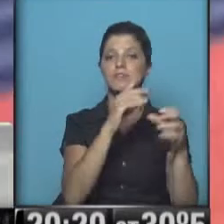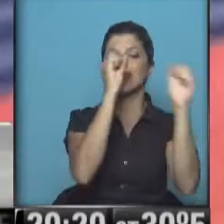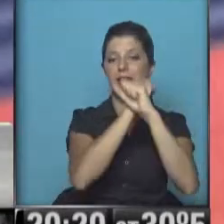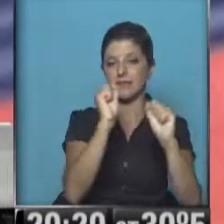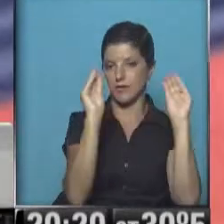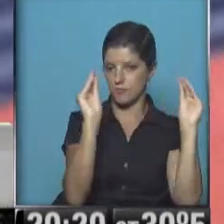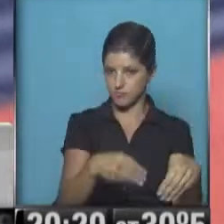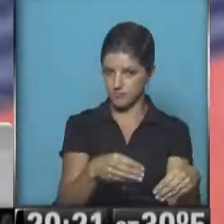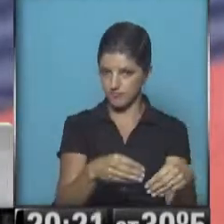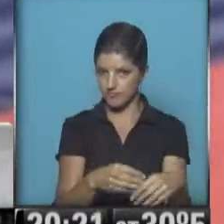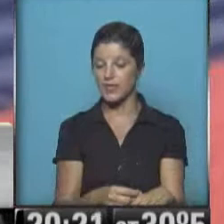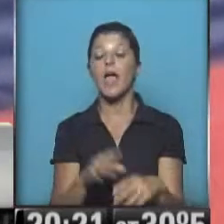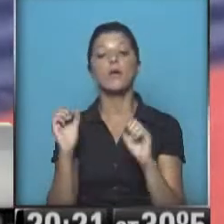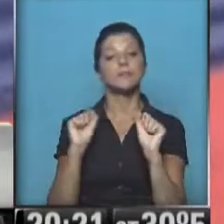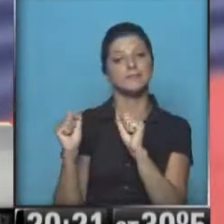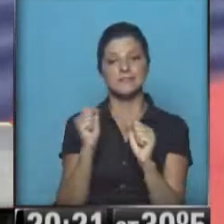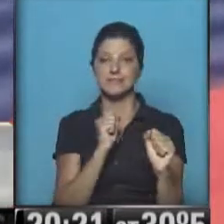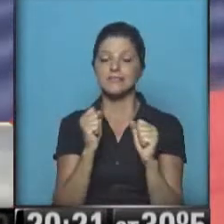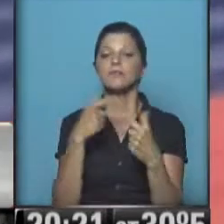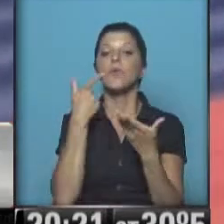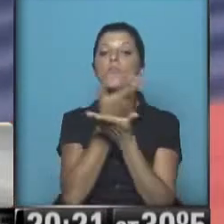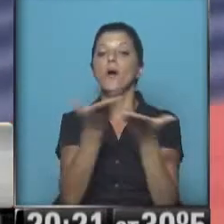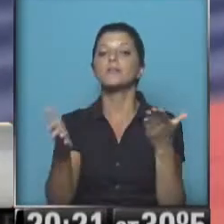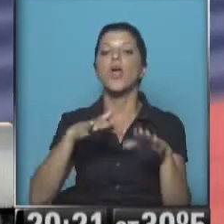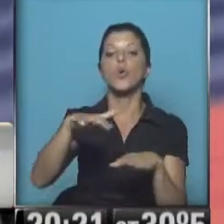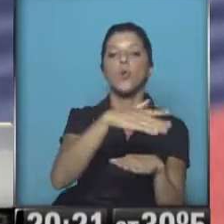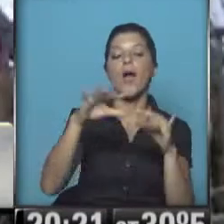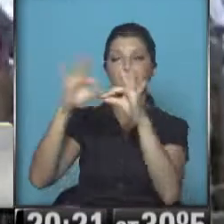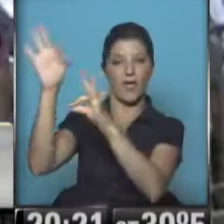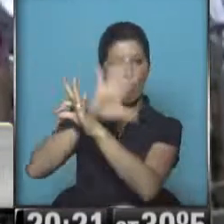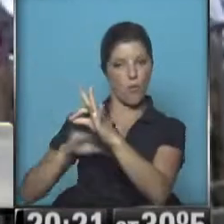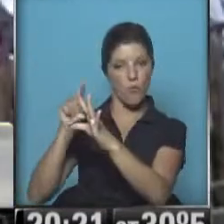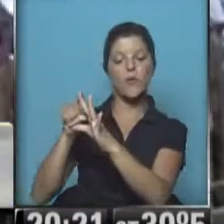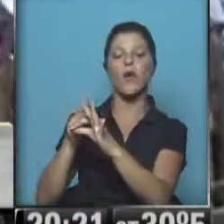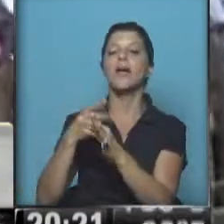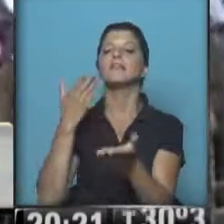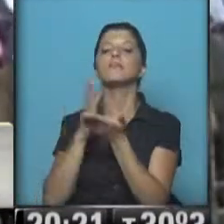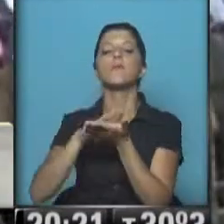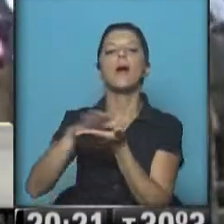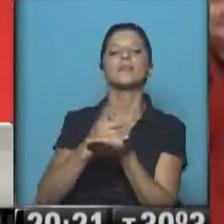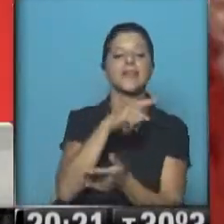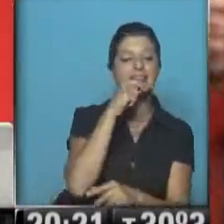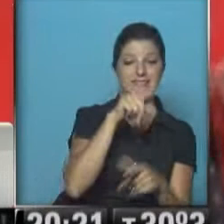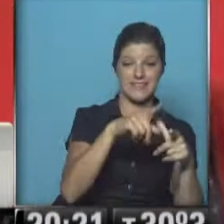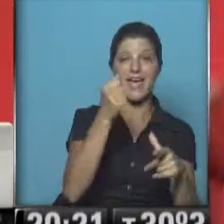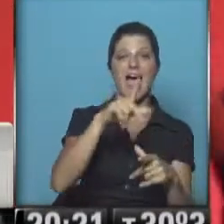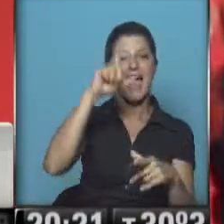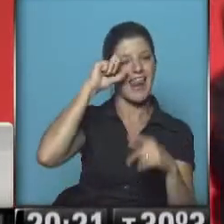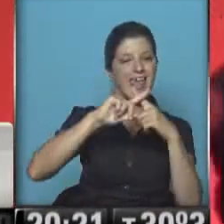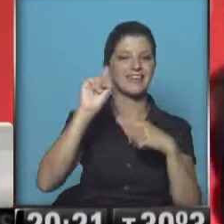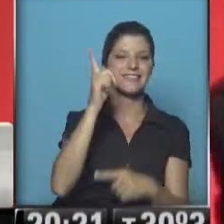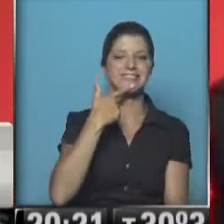los temores que agitan los principales actores de la zona euro se basan en un eventual triunfo de alexis cifras